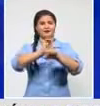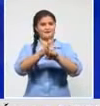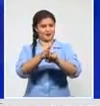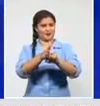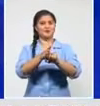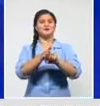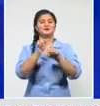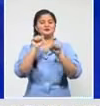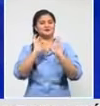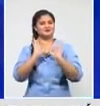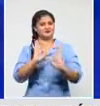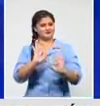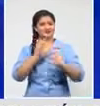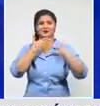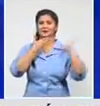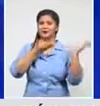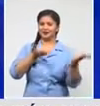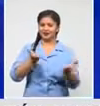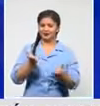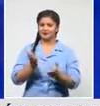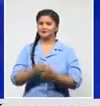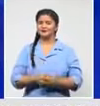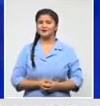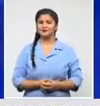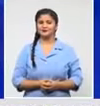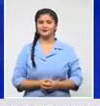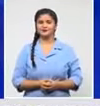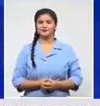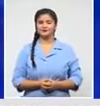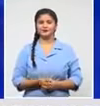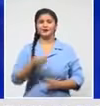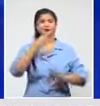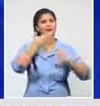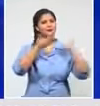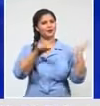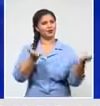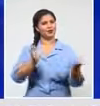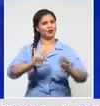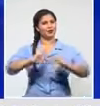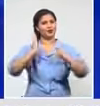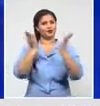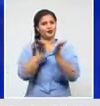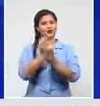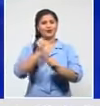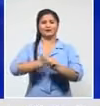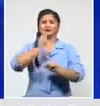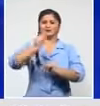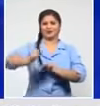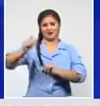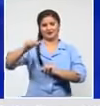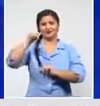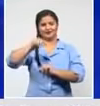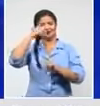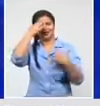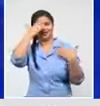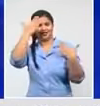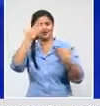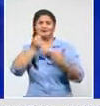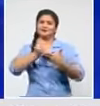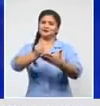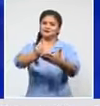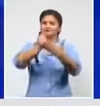viernes. El gusto es mío. Buenos días, Gisela, a ti, a todo el equipo que hace posible la transmisión, la radio que